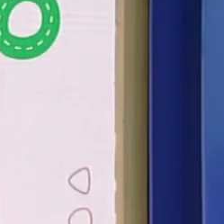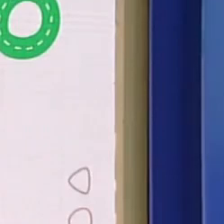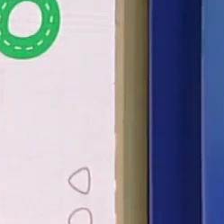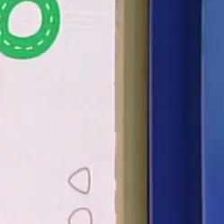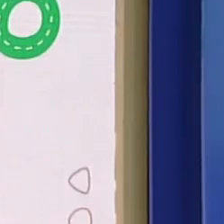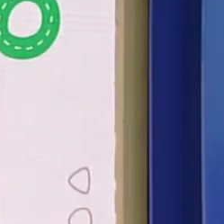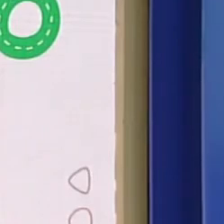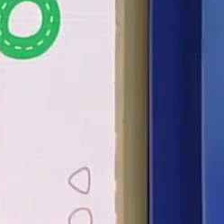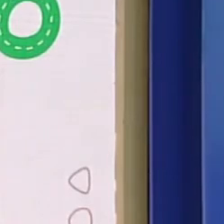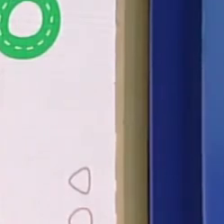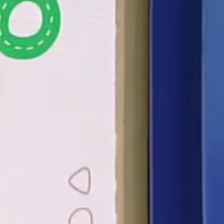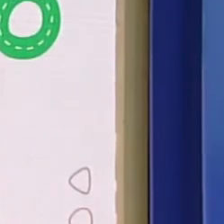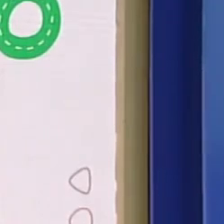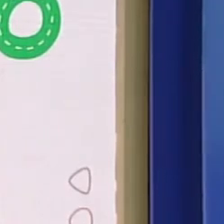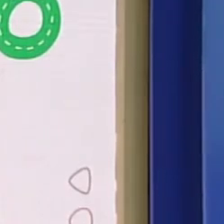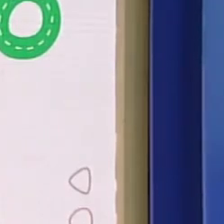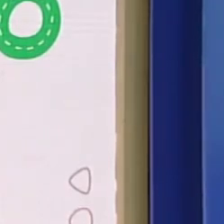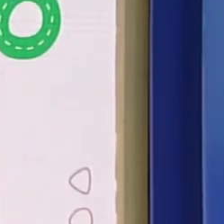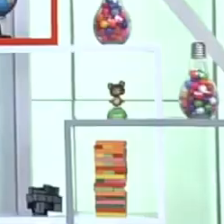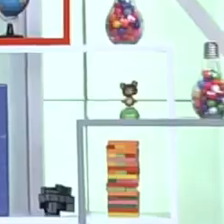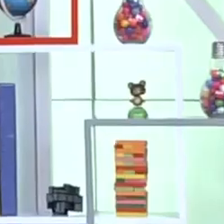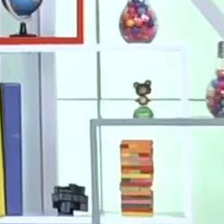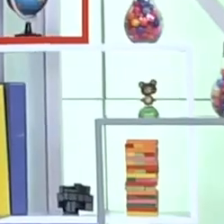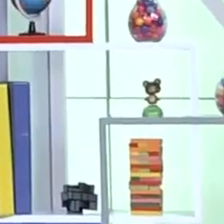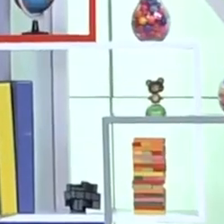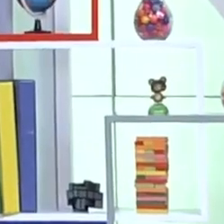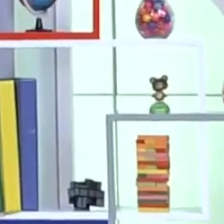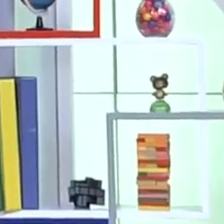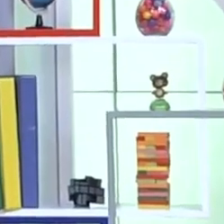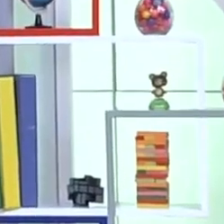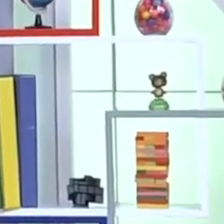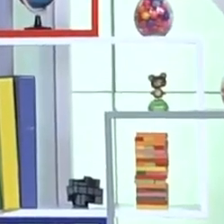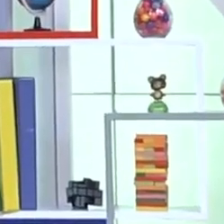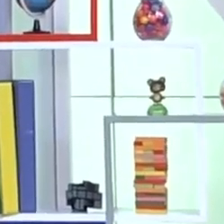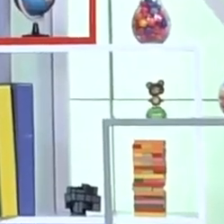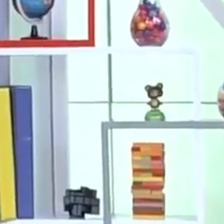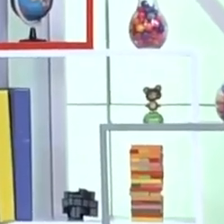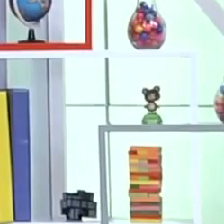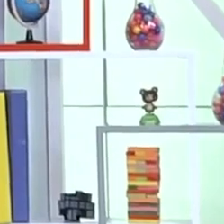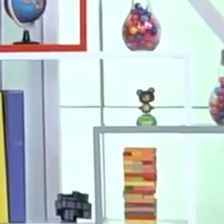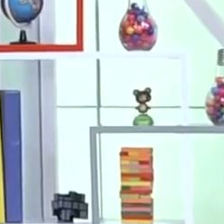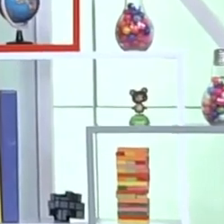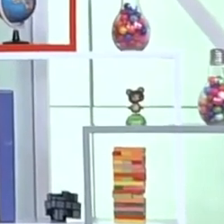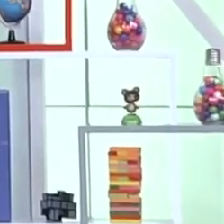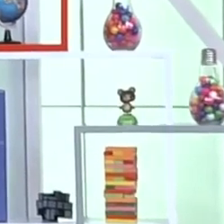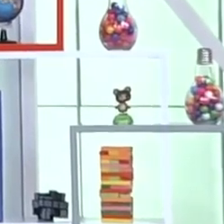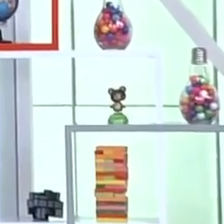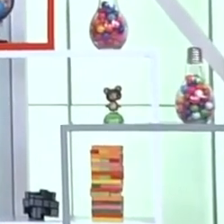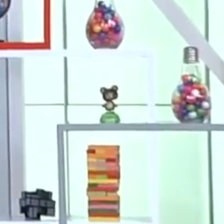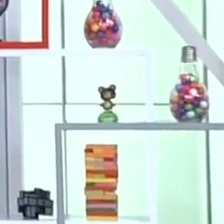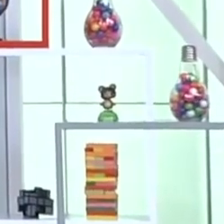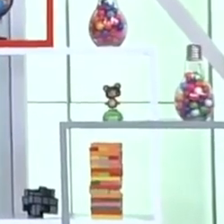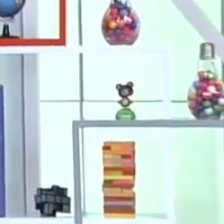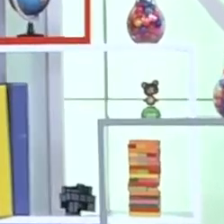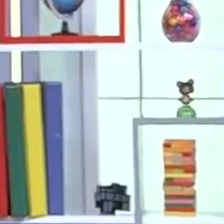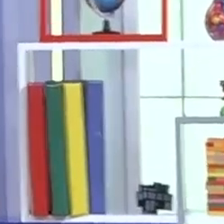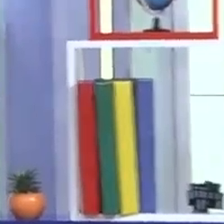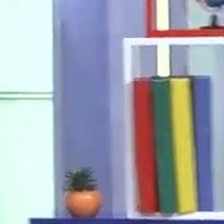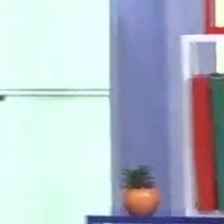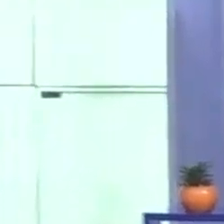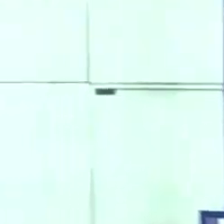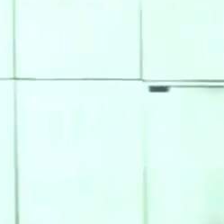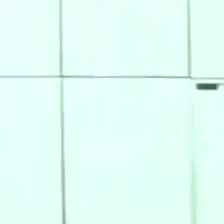aprender sobre la infografía. Recuerden que como producto de las actividades de comunicación de esta y la próxima semana,